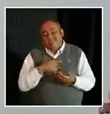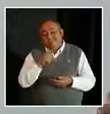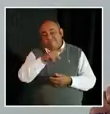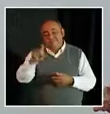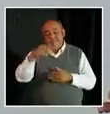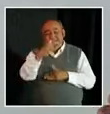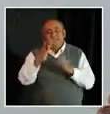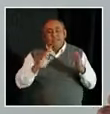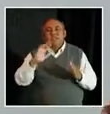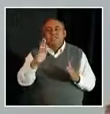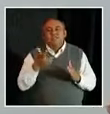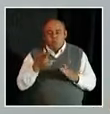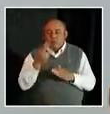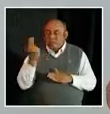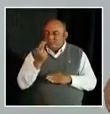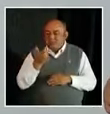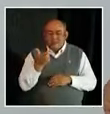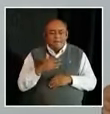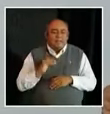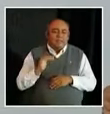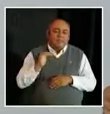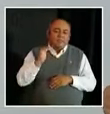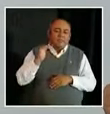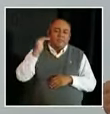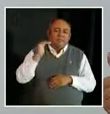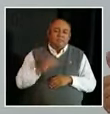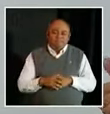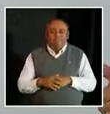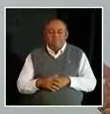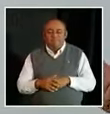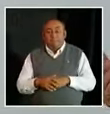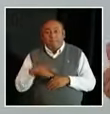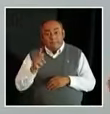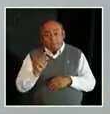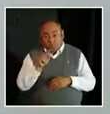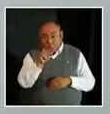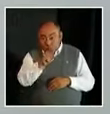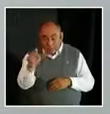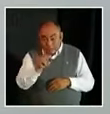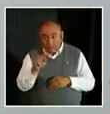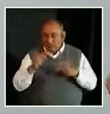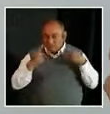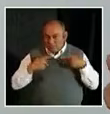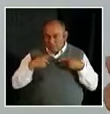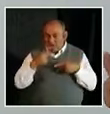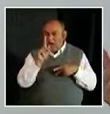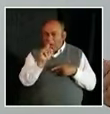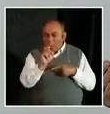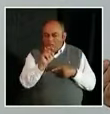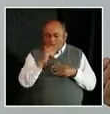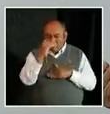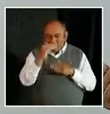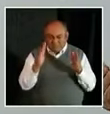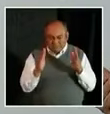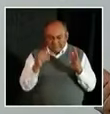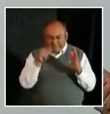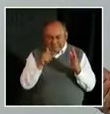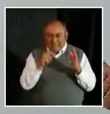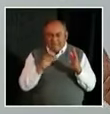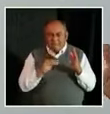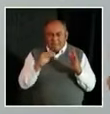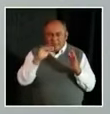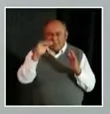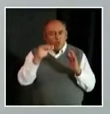mes de abril del año pasado hubo una revisión tarifaria en el cual las personas que disminuyeran